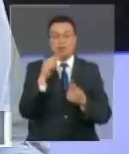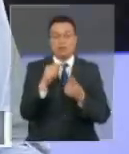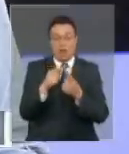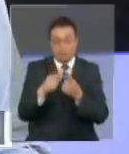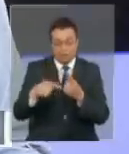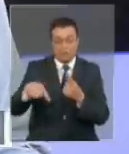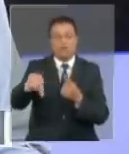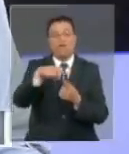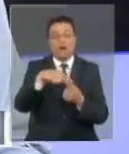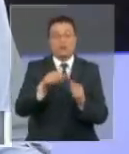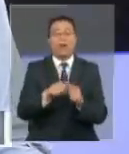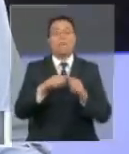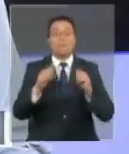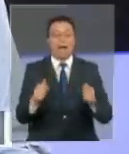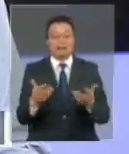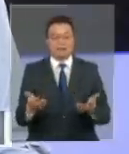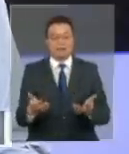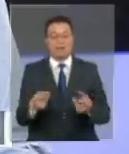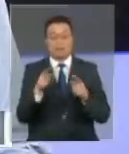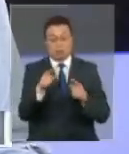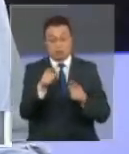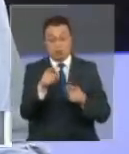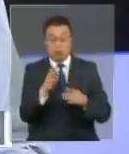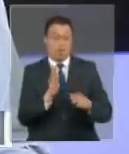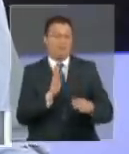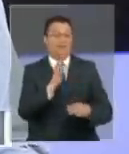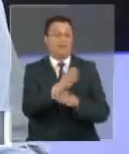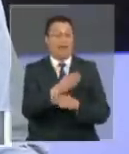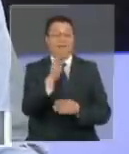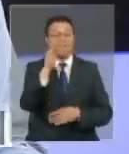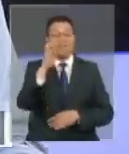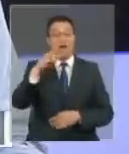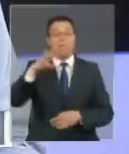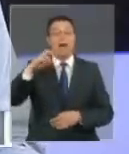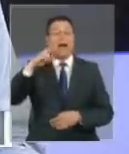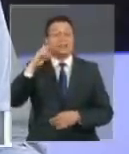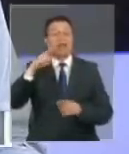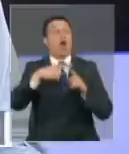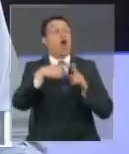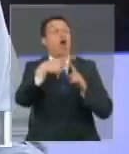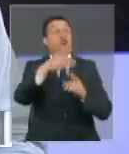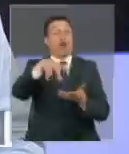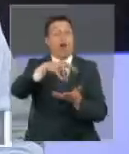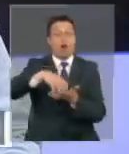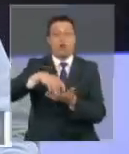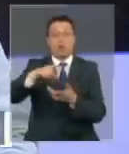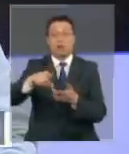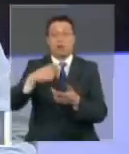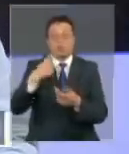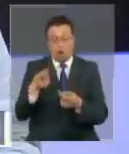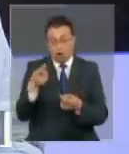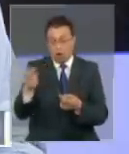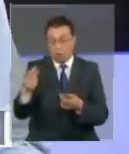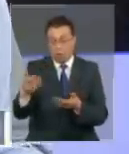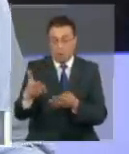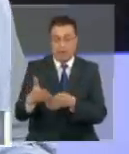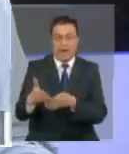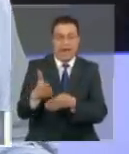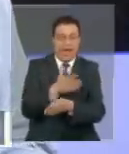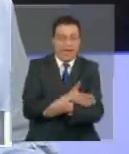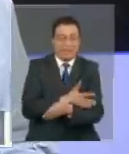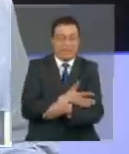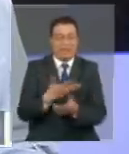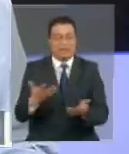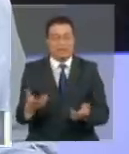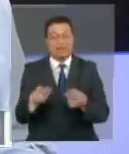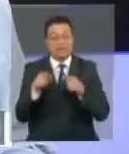vuelta más al modelo. Si tú vas a las farmacias de otras comunas, tienen los medicamentos comprados de manera anticipada.